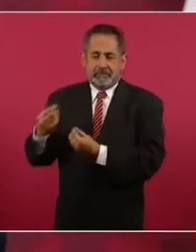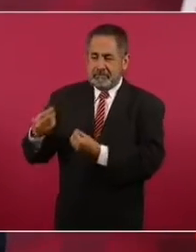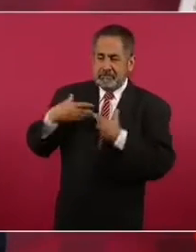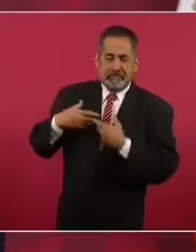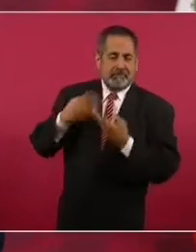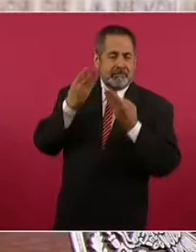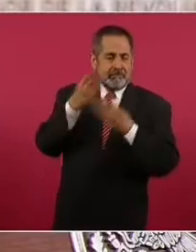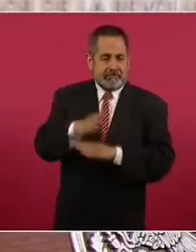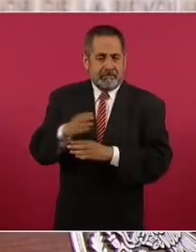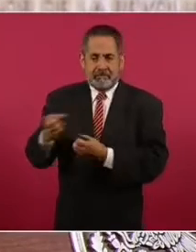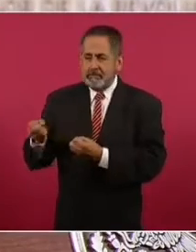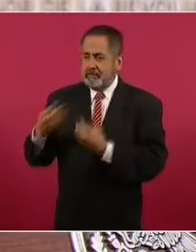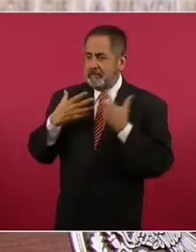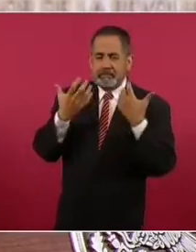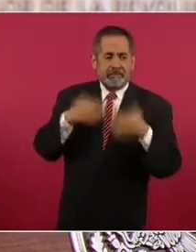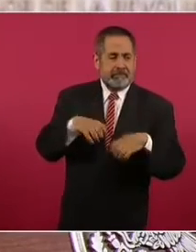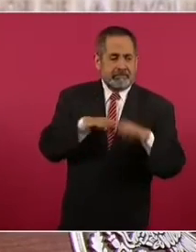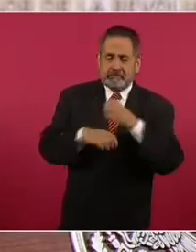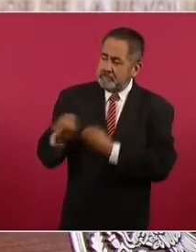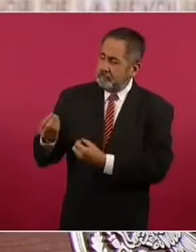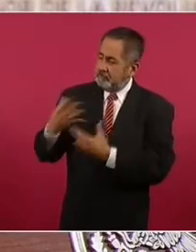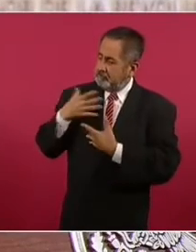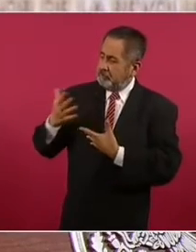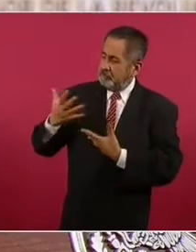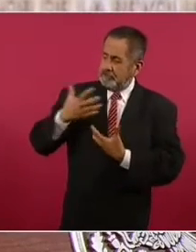una empresa pública.